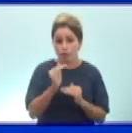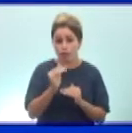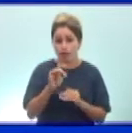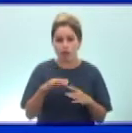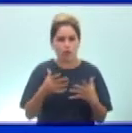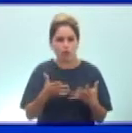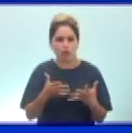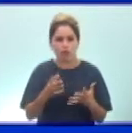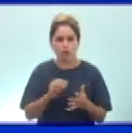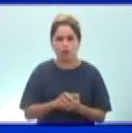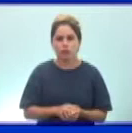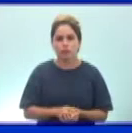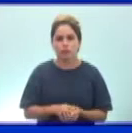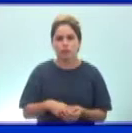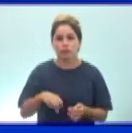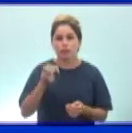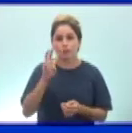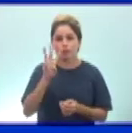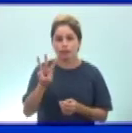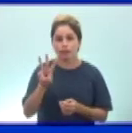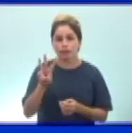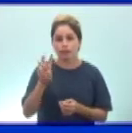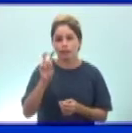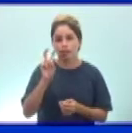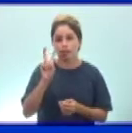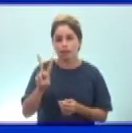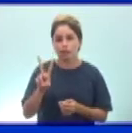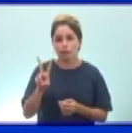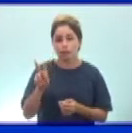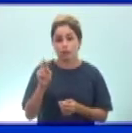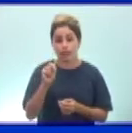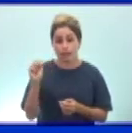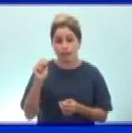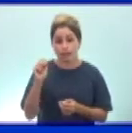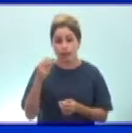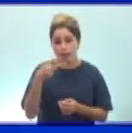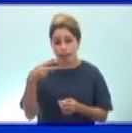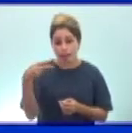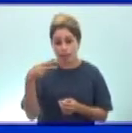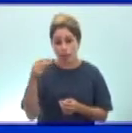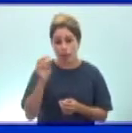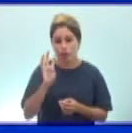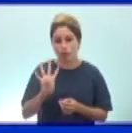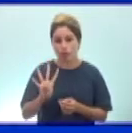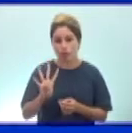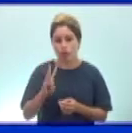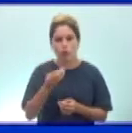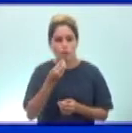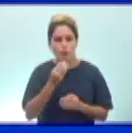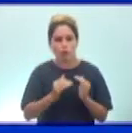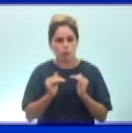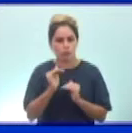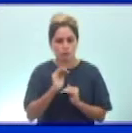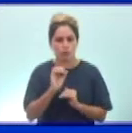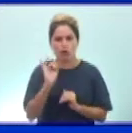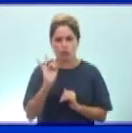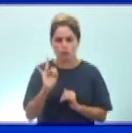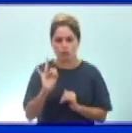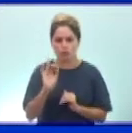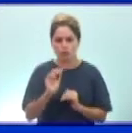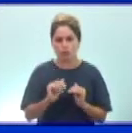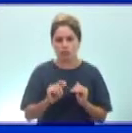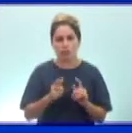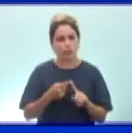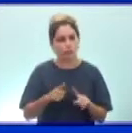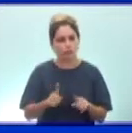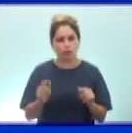que admite es 32 y n es igual a 4. Pudiéramos llevarlo hasta el nivel 7, pero como le iba diciendo, en este nivel